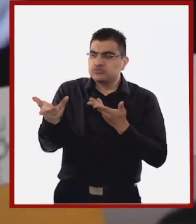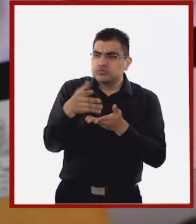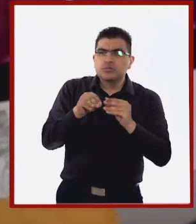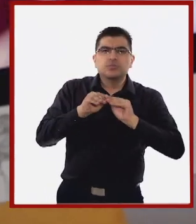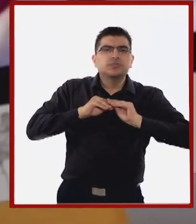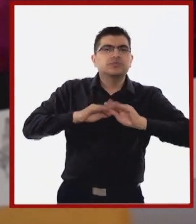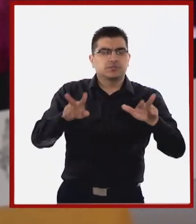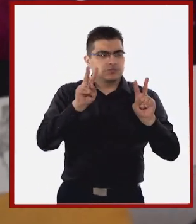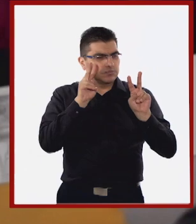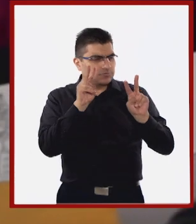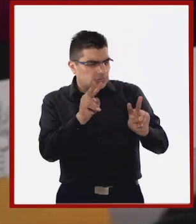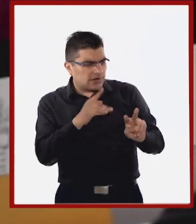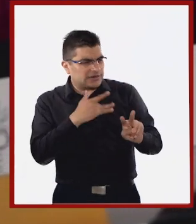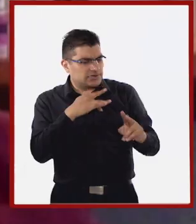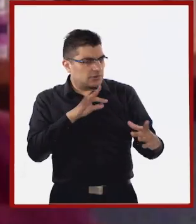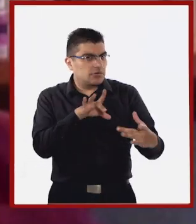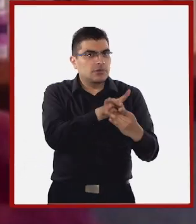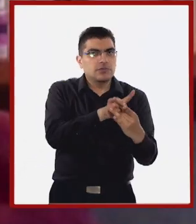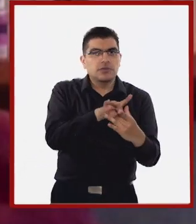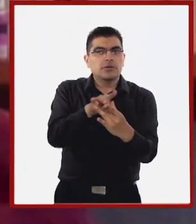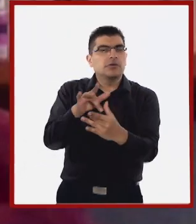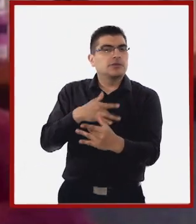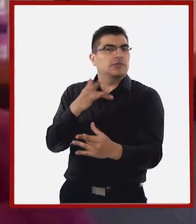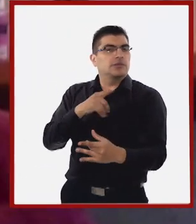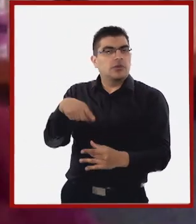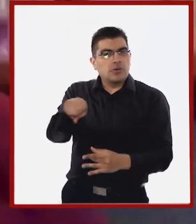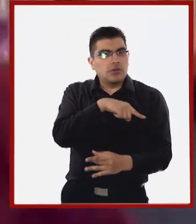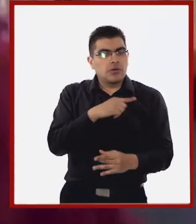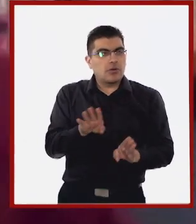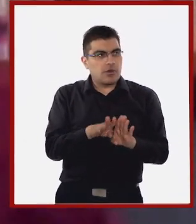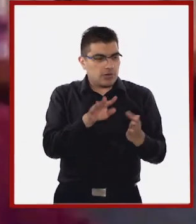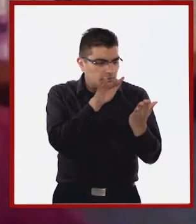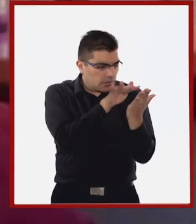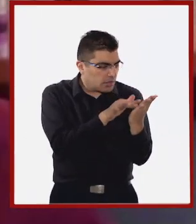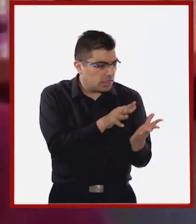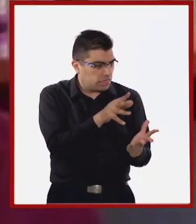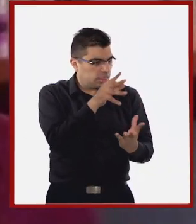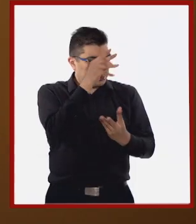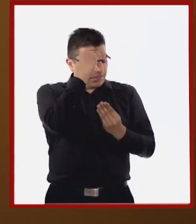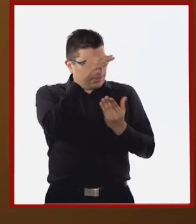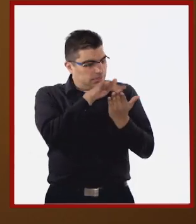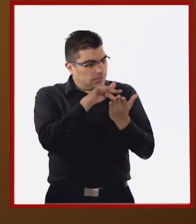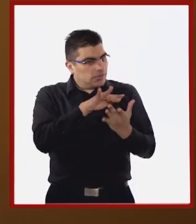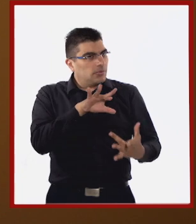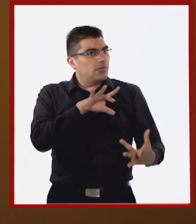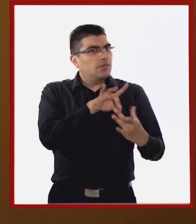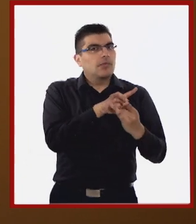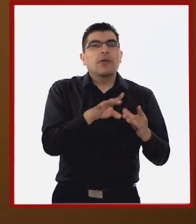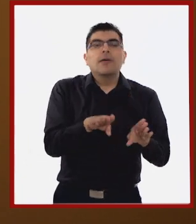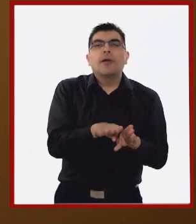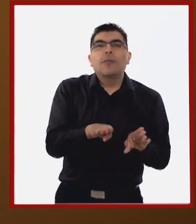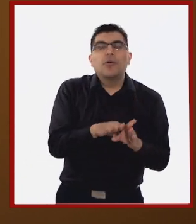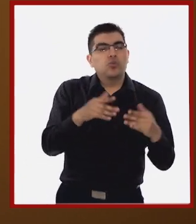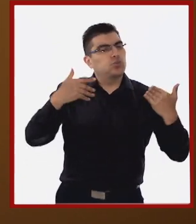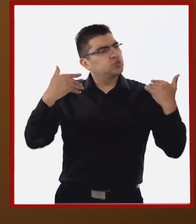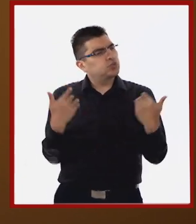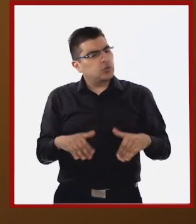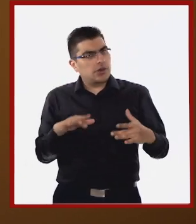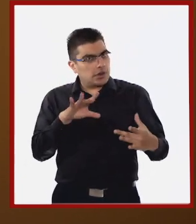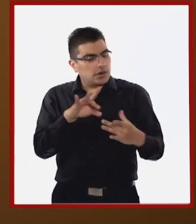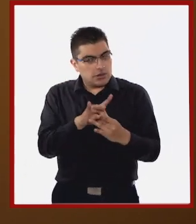y percibimos lo que estamos leyendo, sobre la manera en que hacemos nuestro texto. La inmediatez